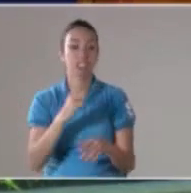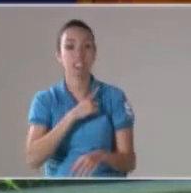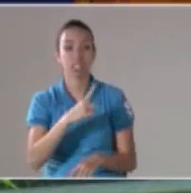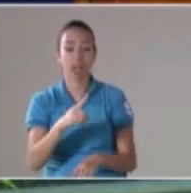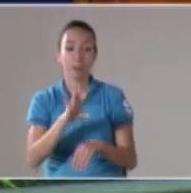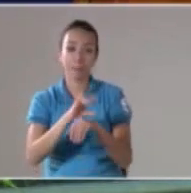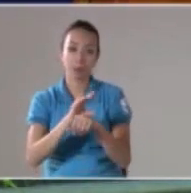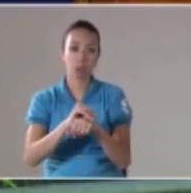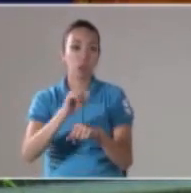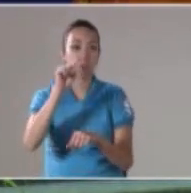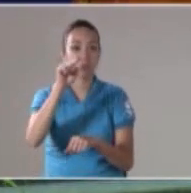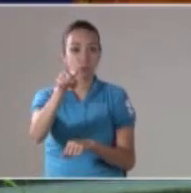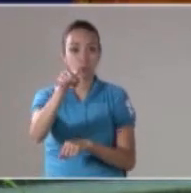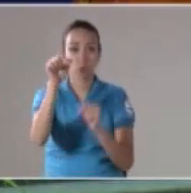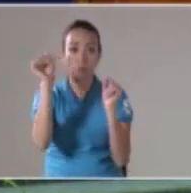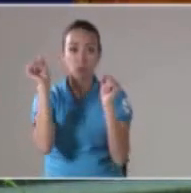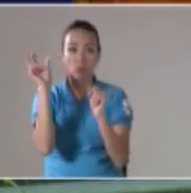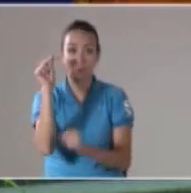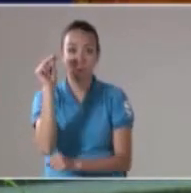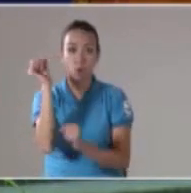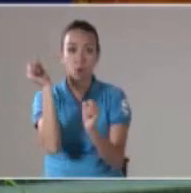Entonces, si lo haces,